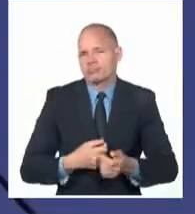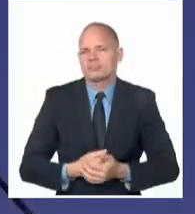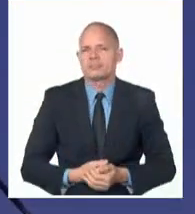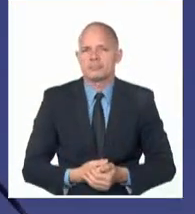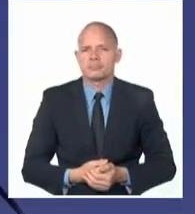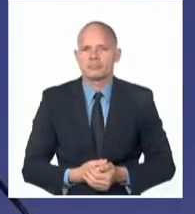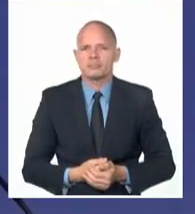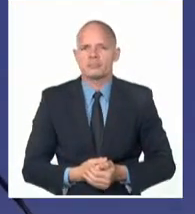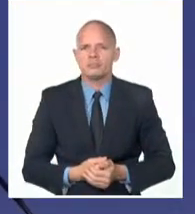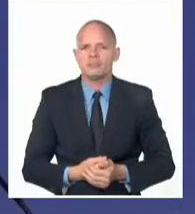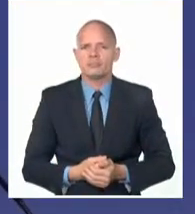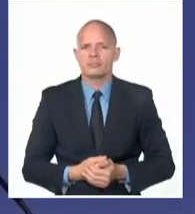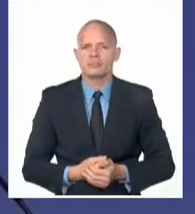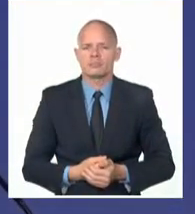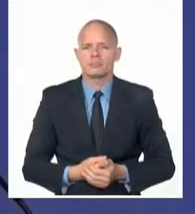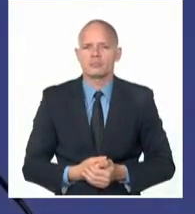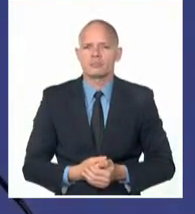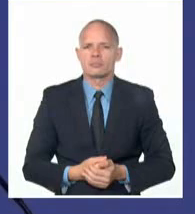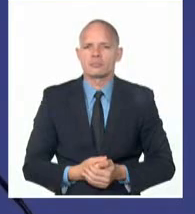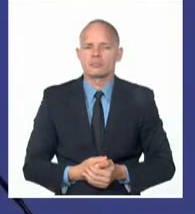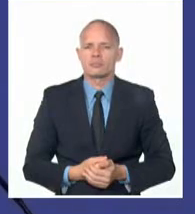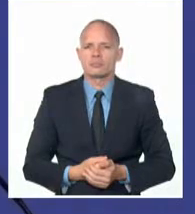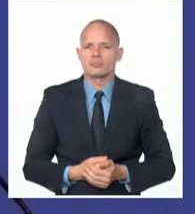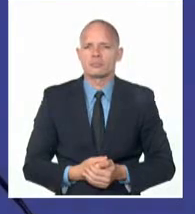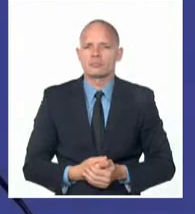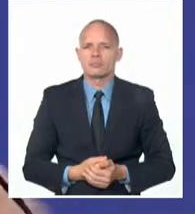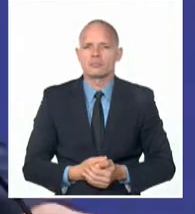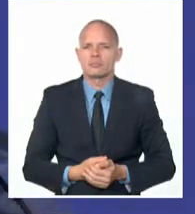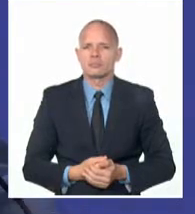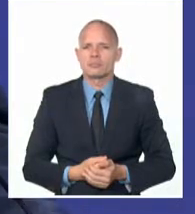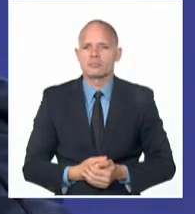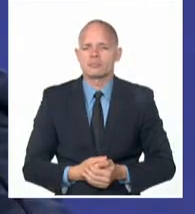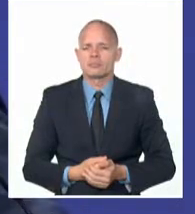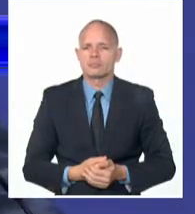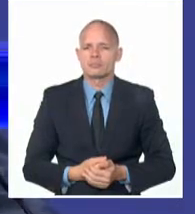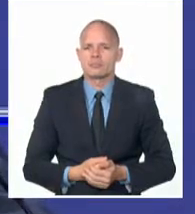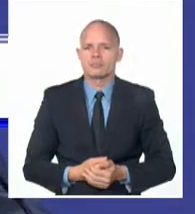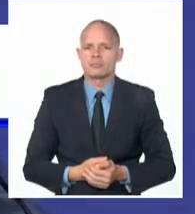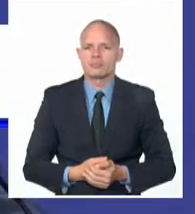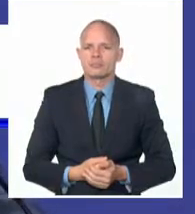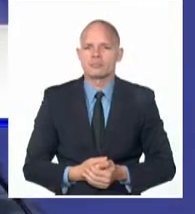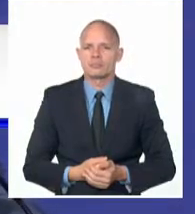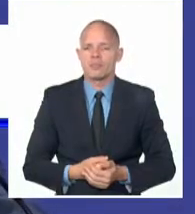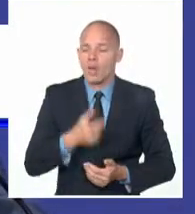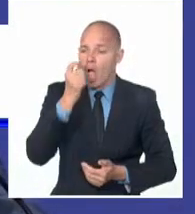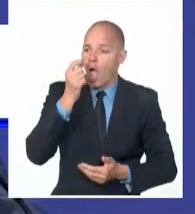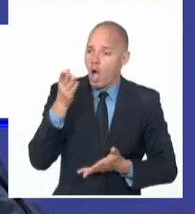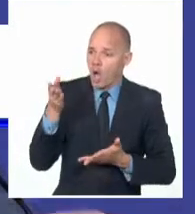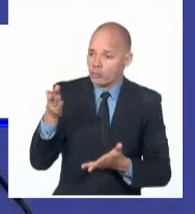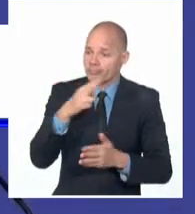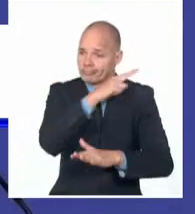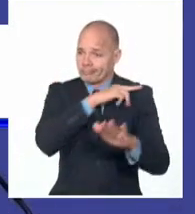Excelentísimo señor Mijail Mishustin, primer ministro de la Federación de Rusia.